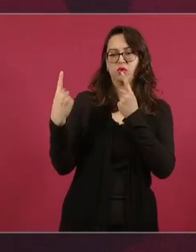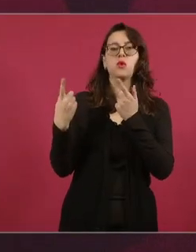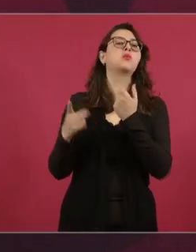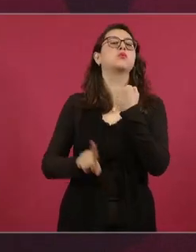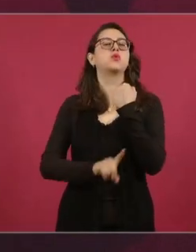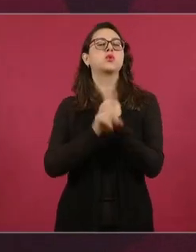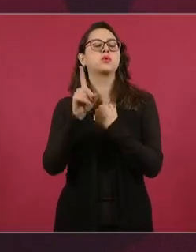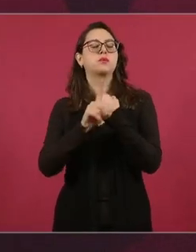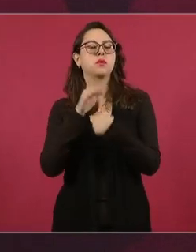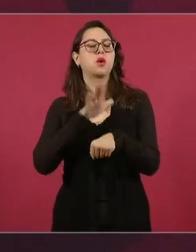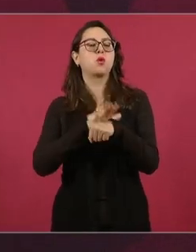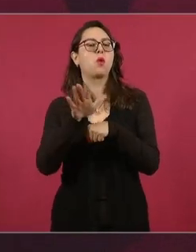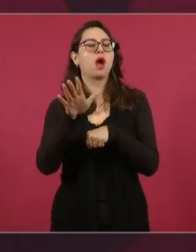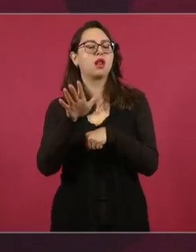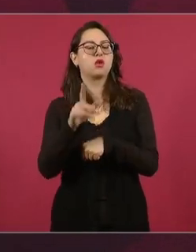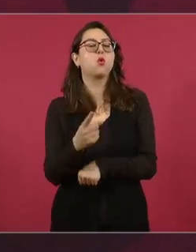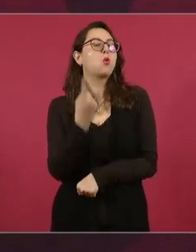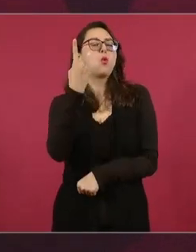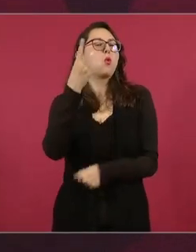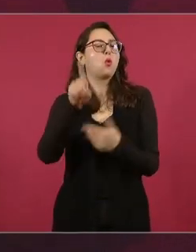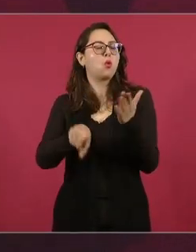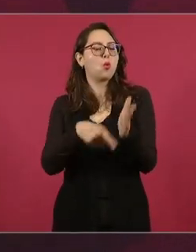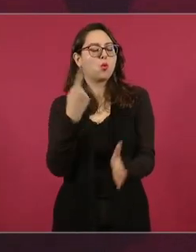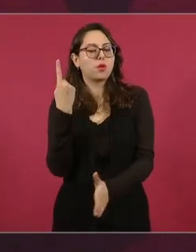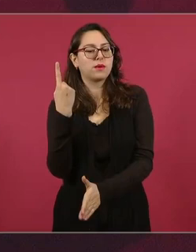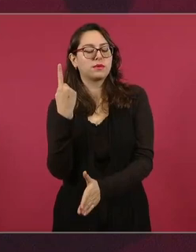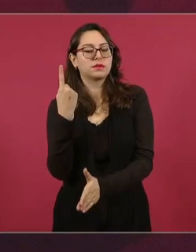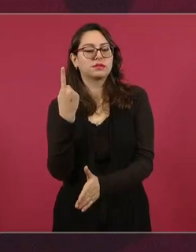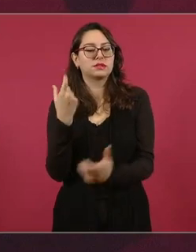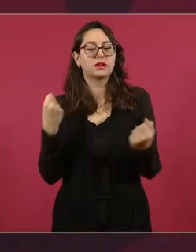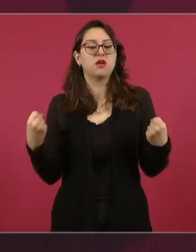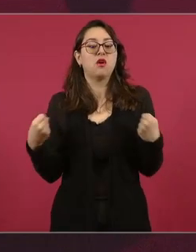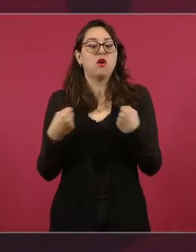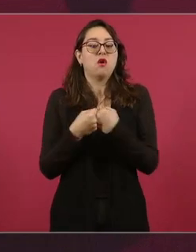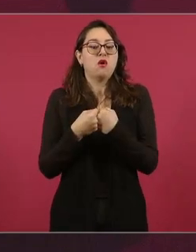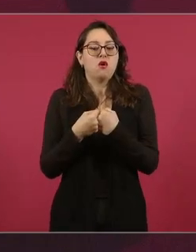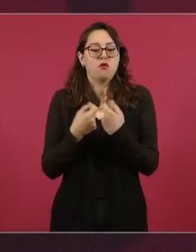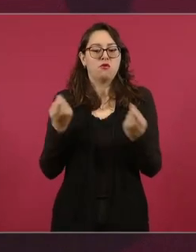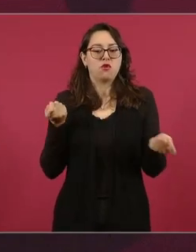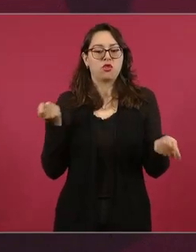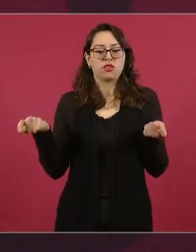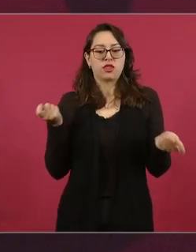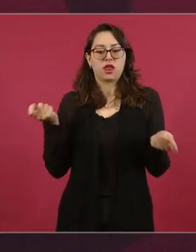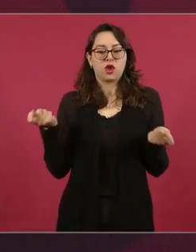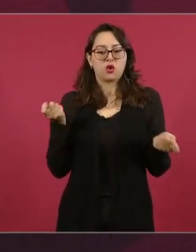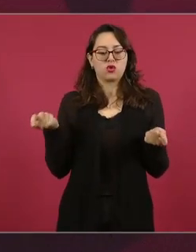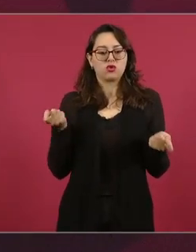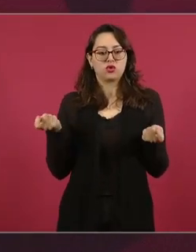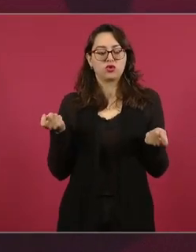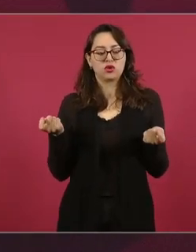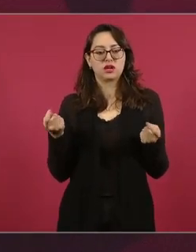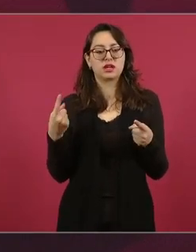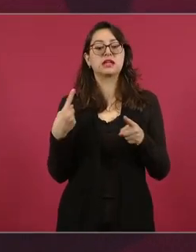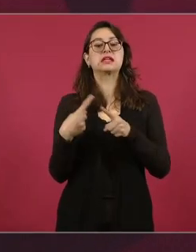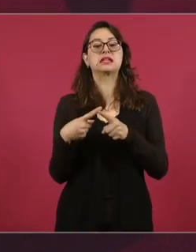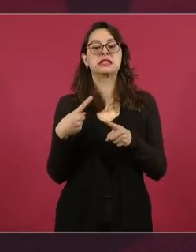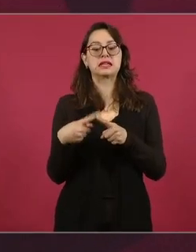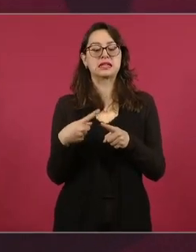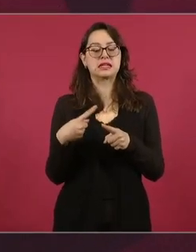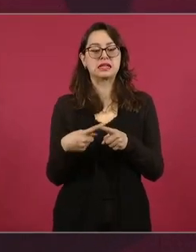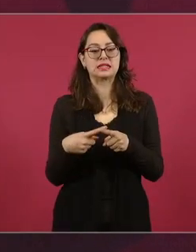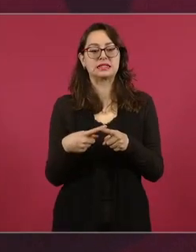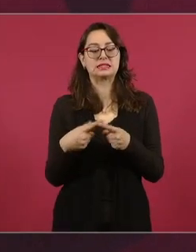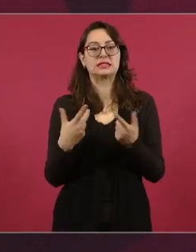por establecer o pretender establecer de manera